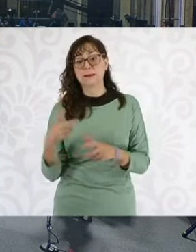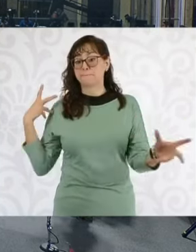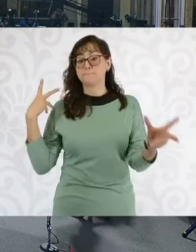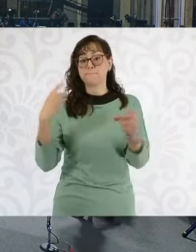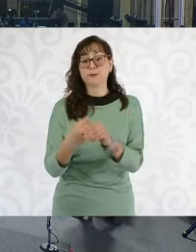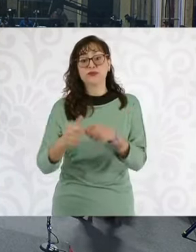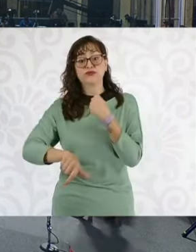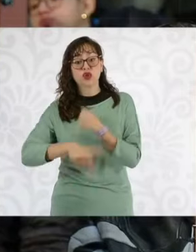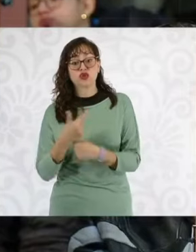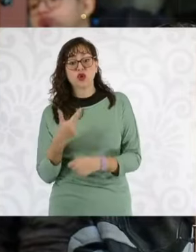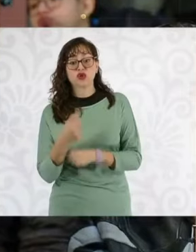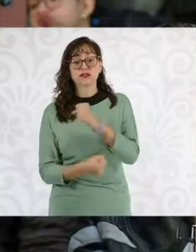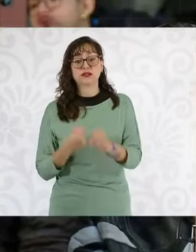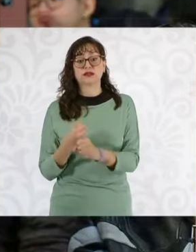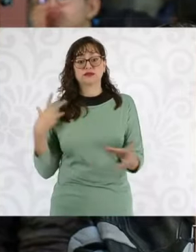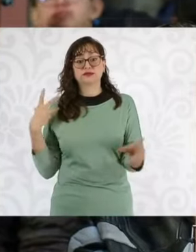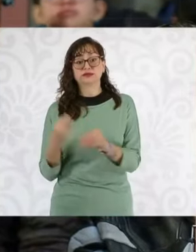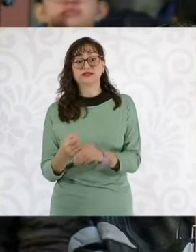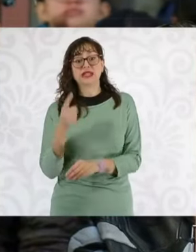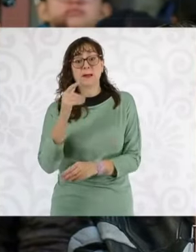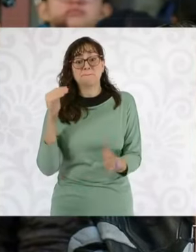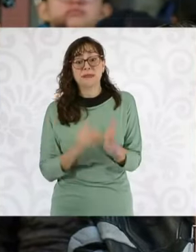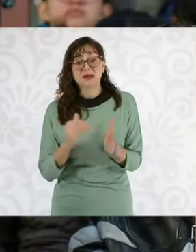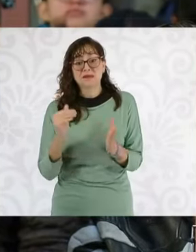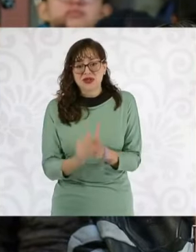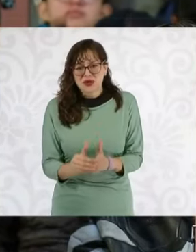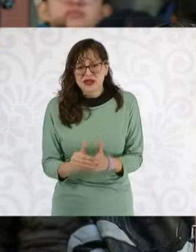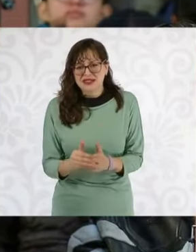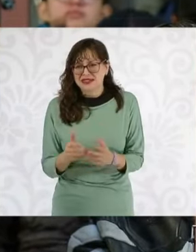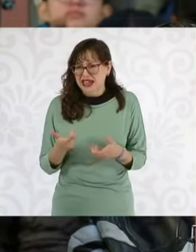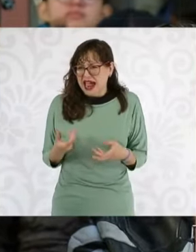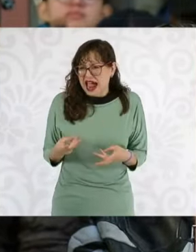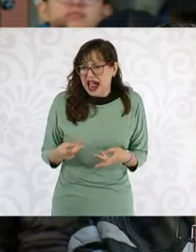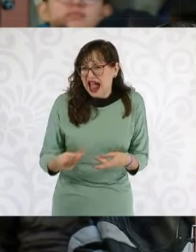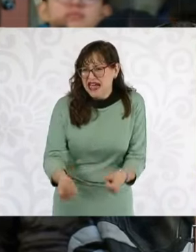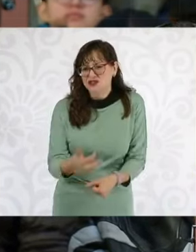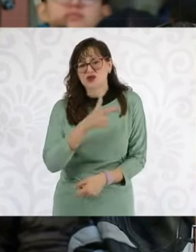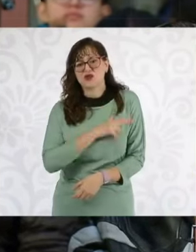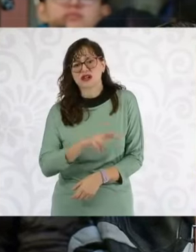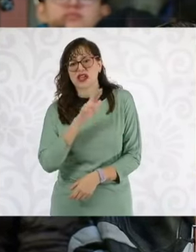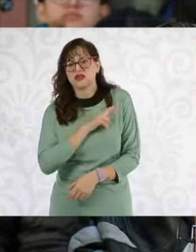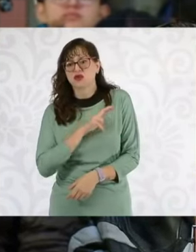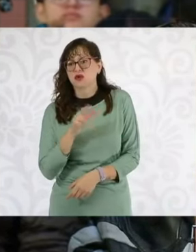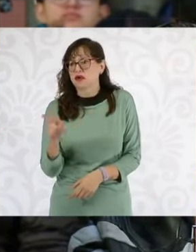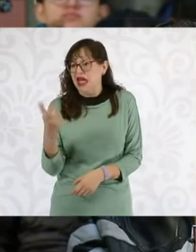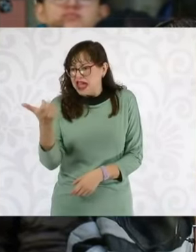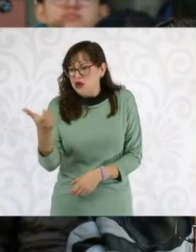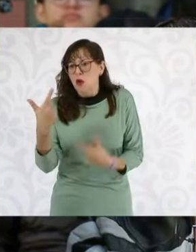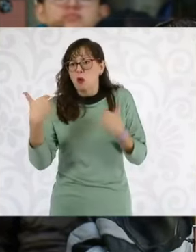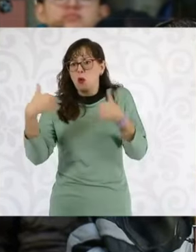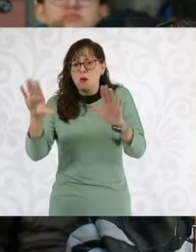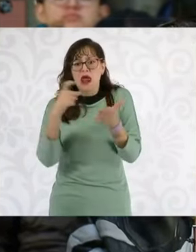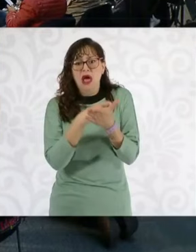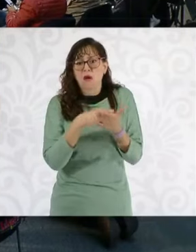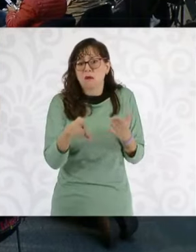sido rentado, pues podría superar los 1,000 millones de pesos que se han gastado en esta renta en vez de haber comprado un